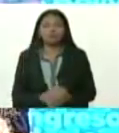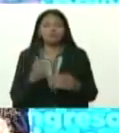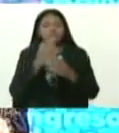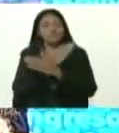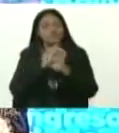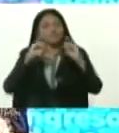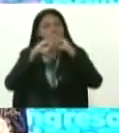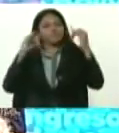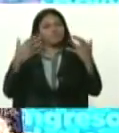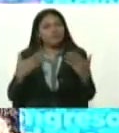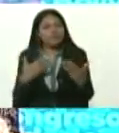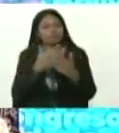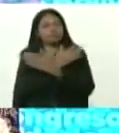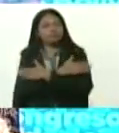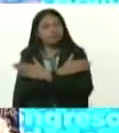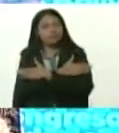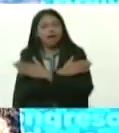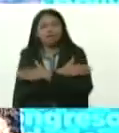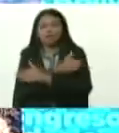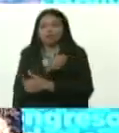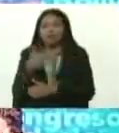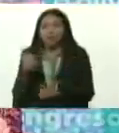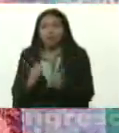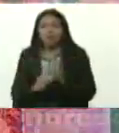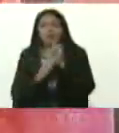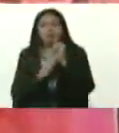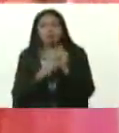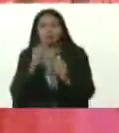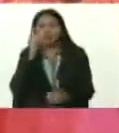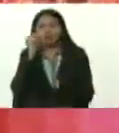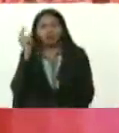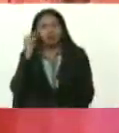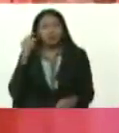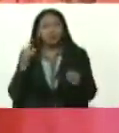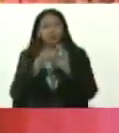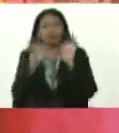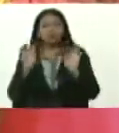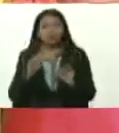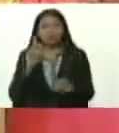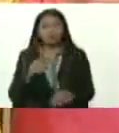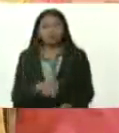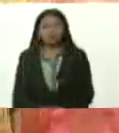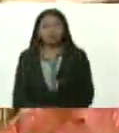Felicidades, muchachos y muchachas, felicidades, líderes y lideresas.